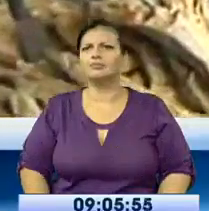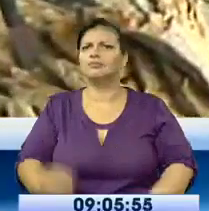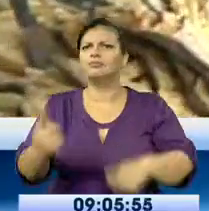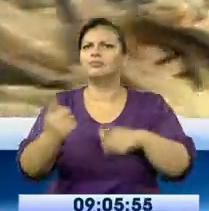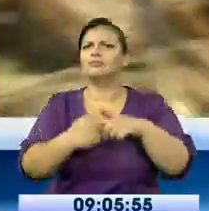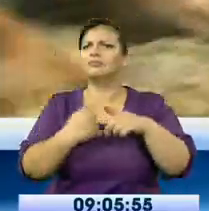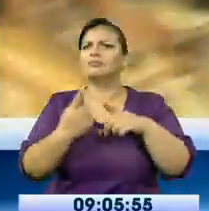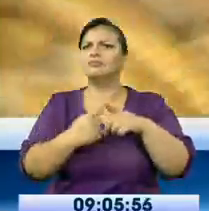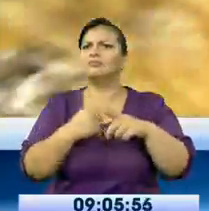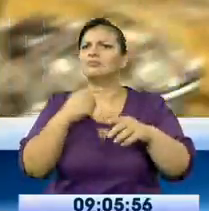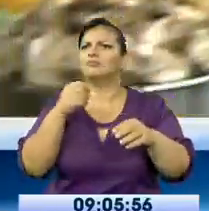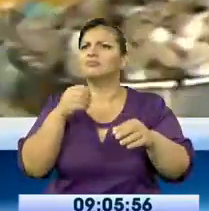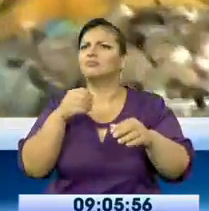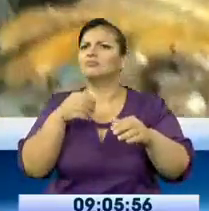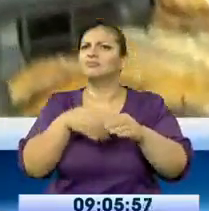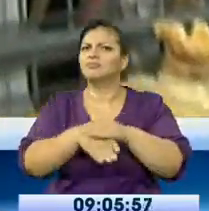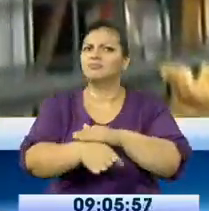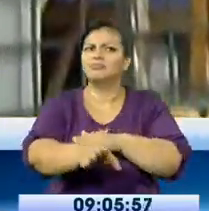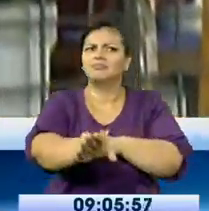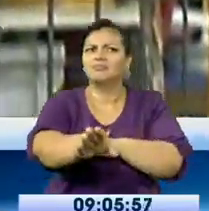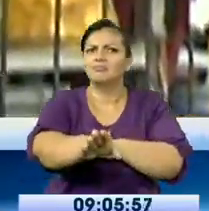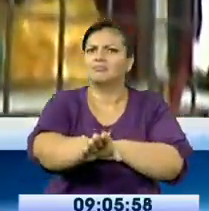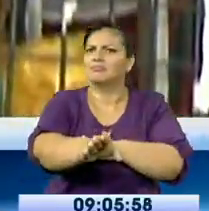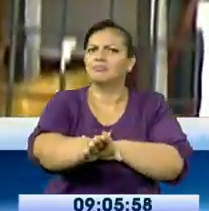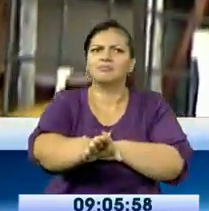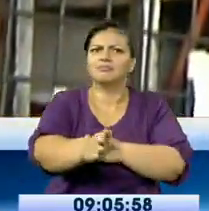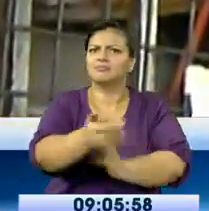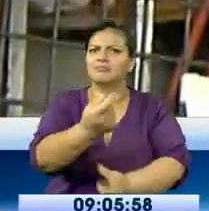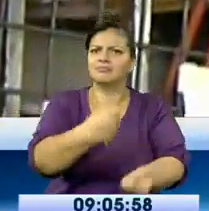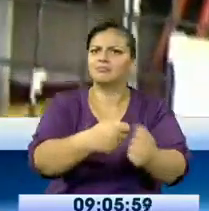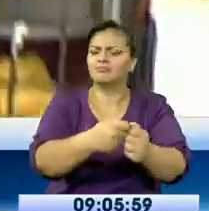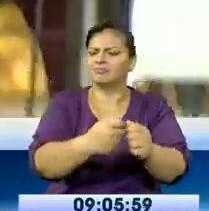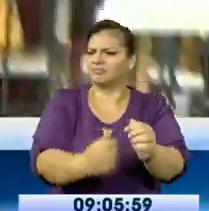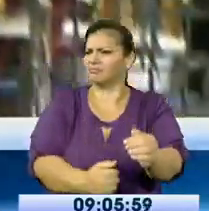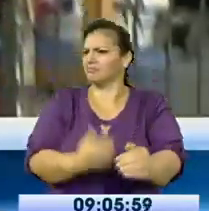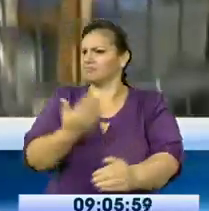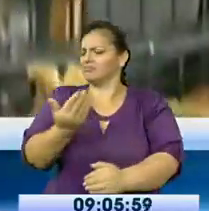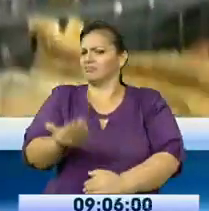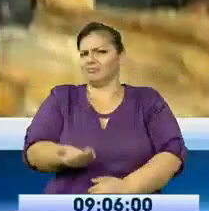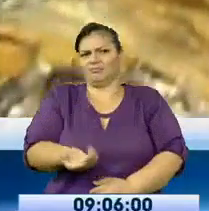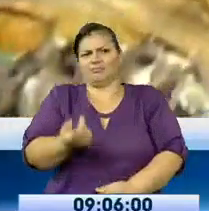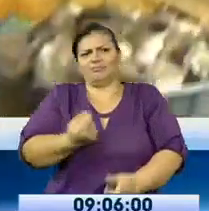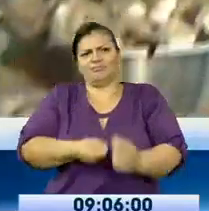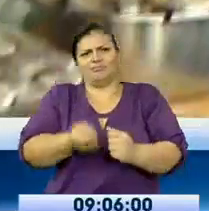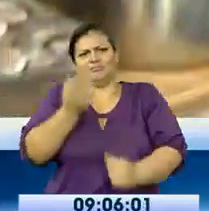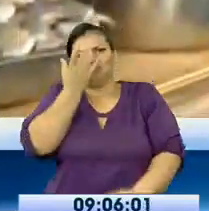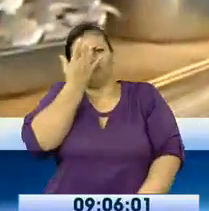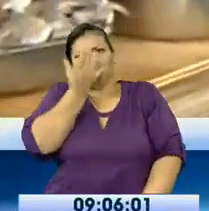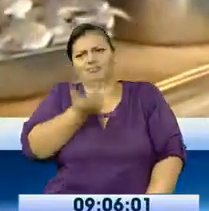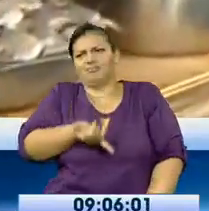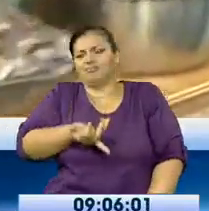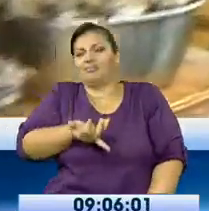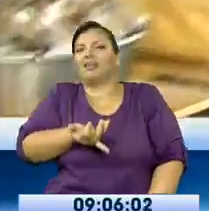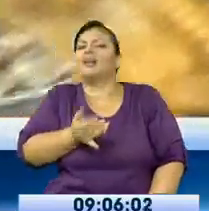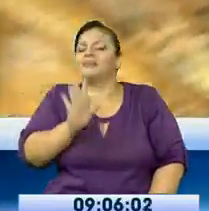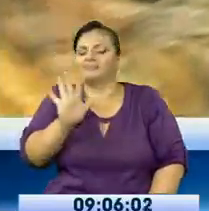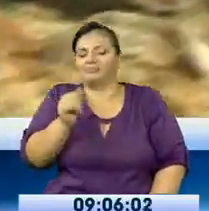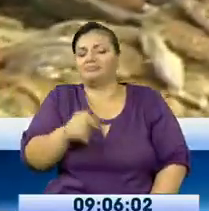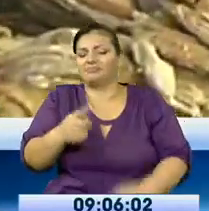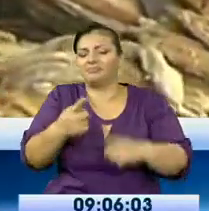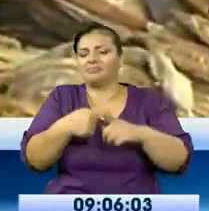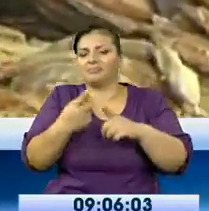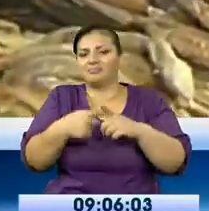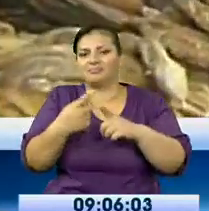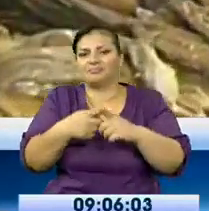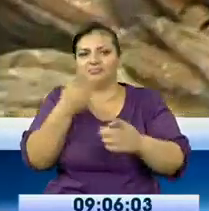digamos porque adentro se está haciendo un trabajo de readecuación por eso los cárnicos también están Aquí más o menos acá fuera y los